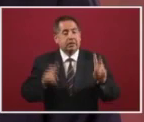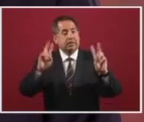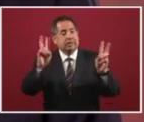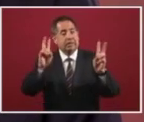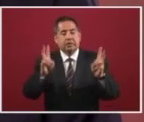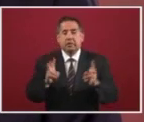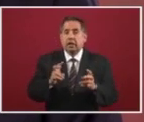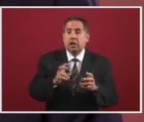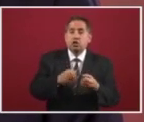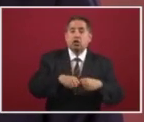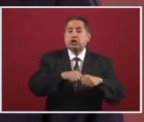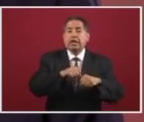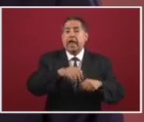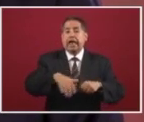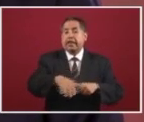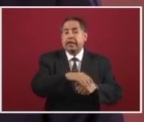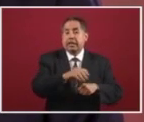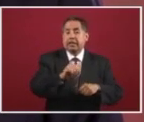sociedad civil,